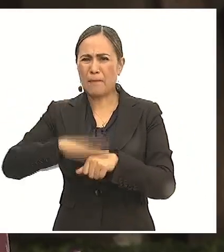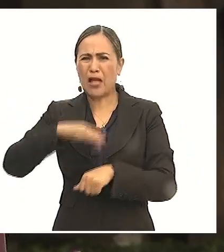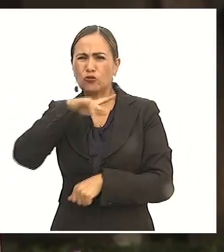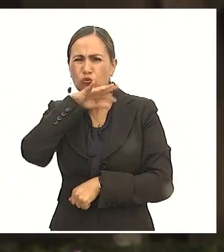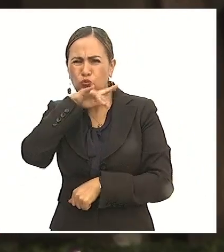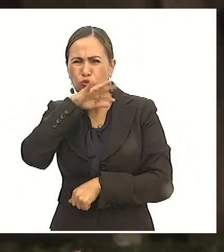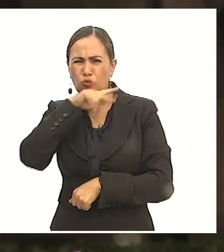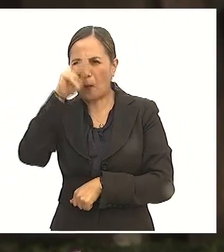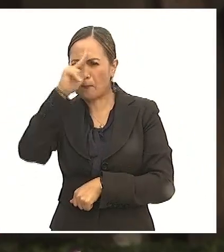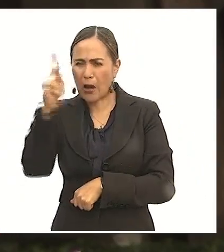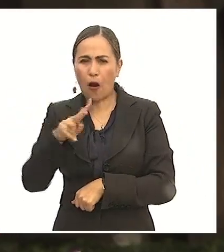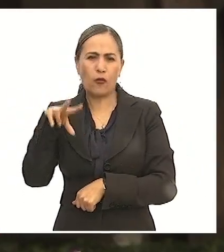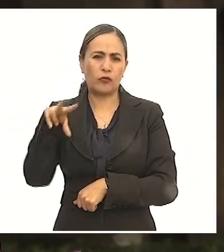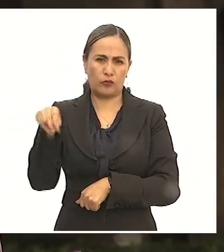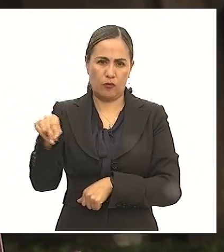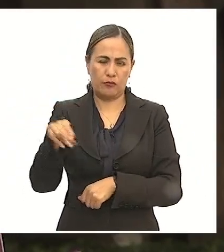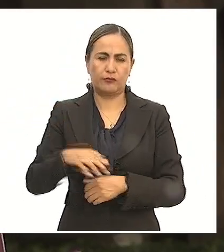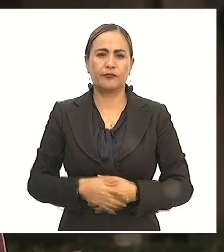Asimismo,